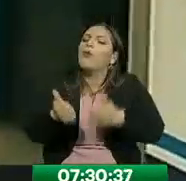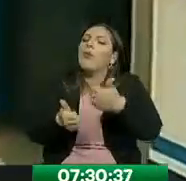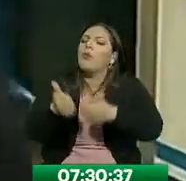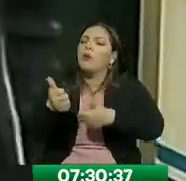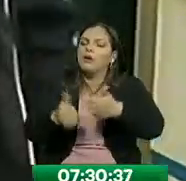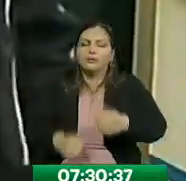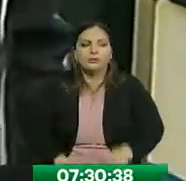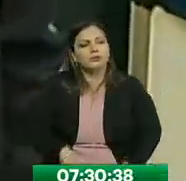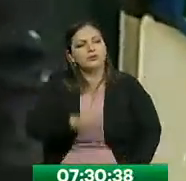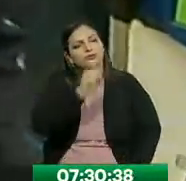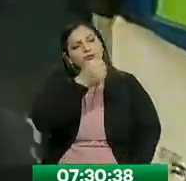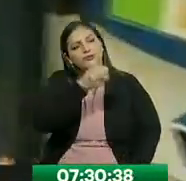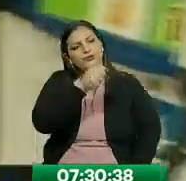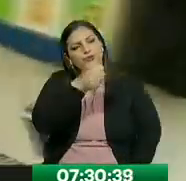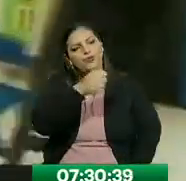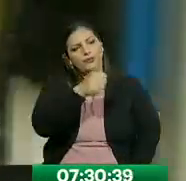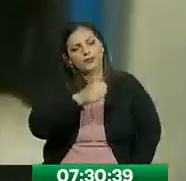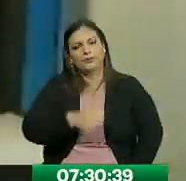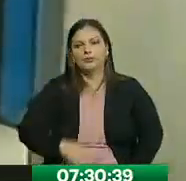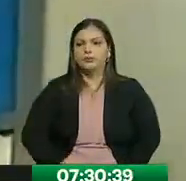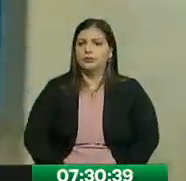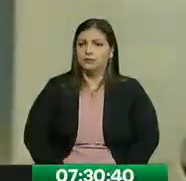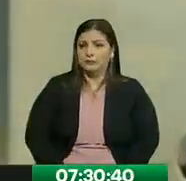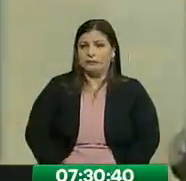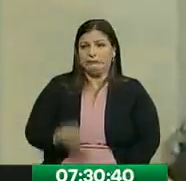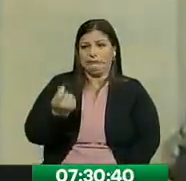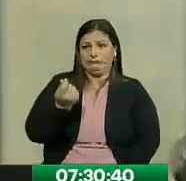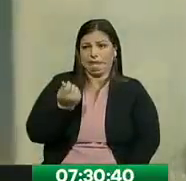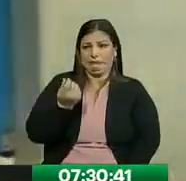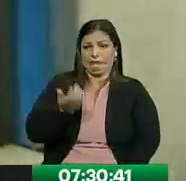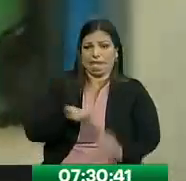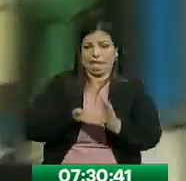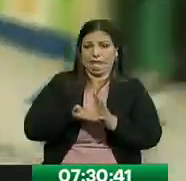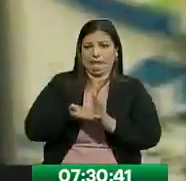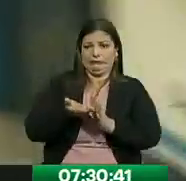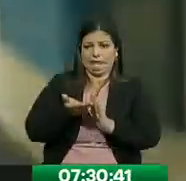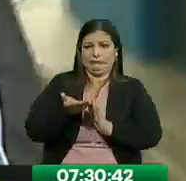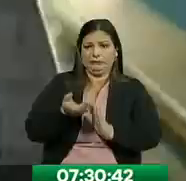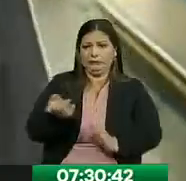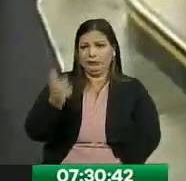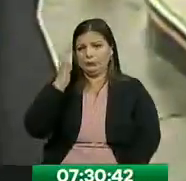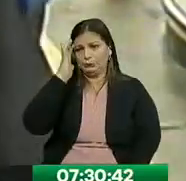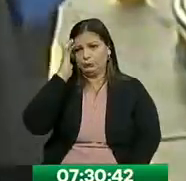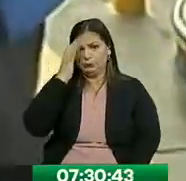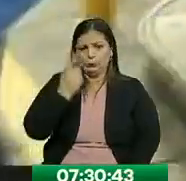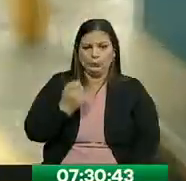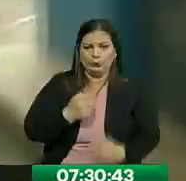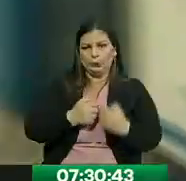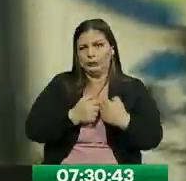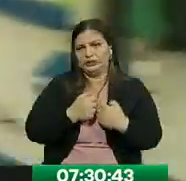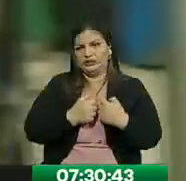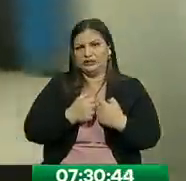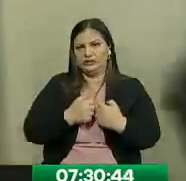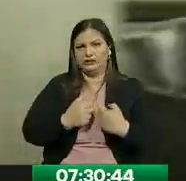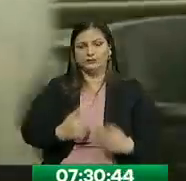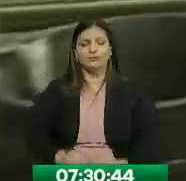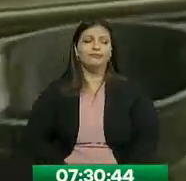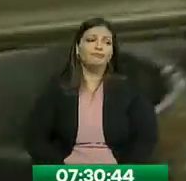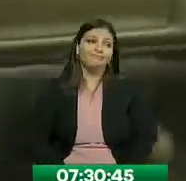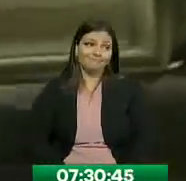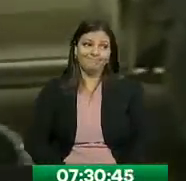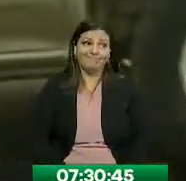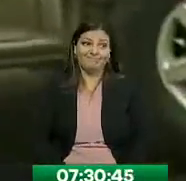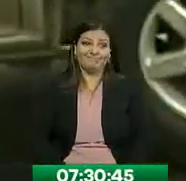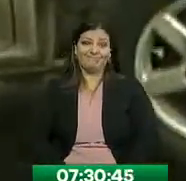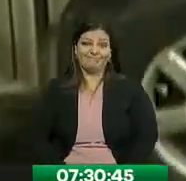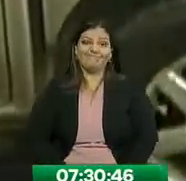Súper. Súper. ¿Le ha afectado o no este cambio en el precio de este combustible? Claro, un poco, muy elevado